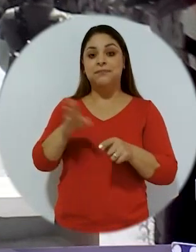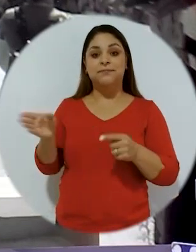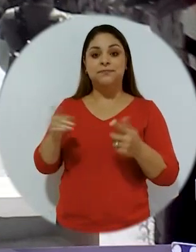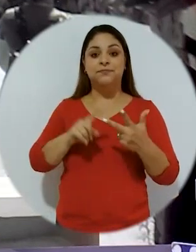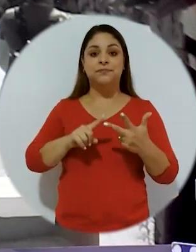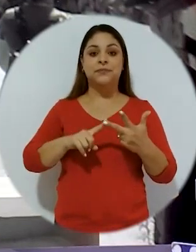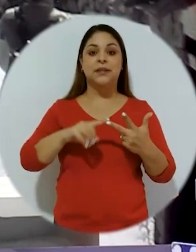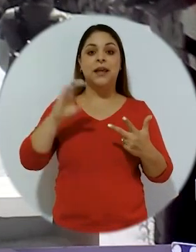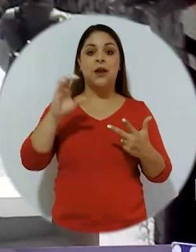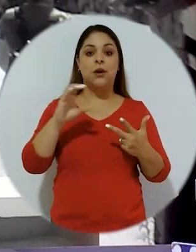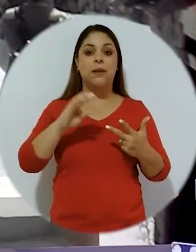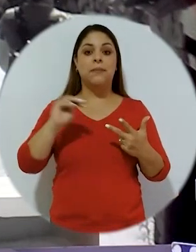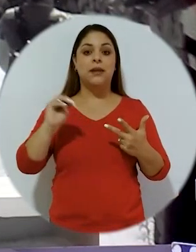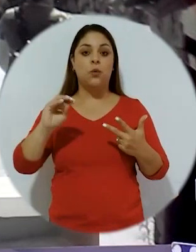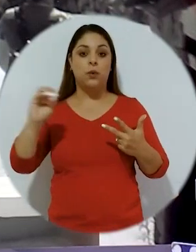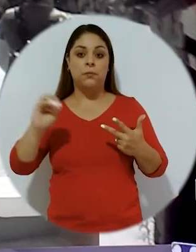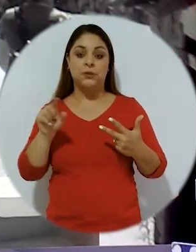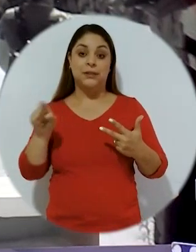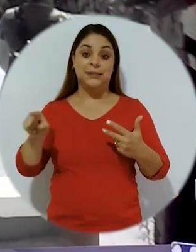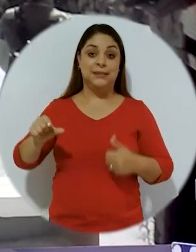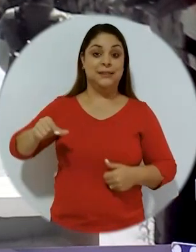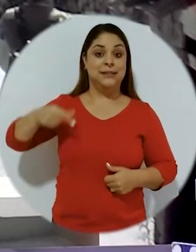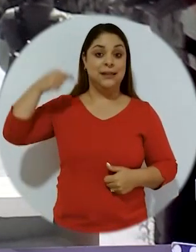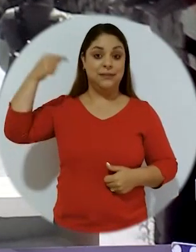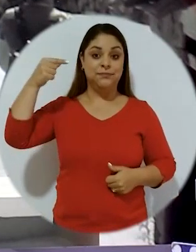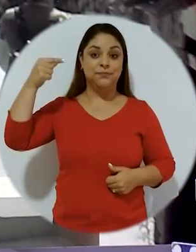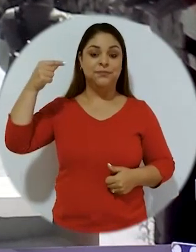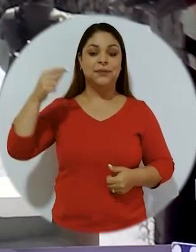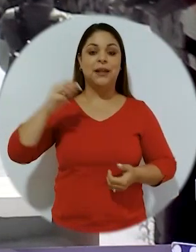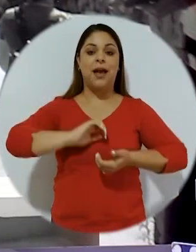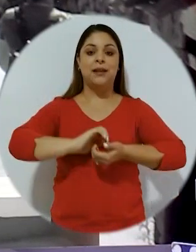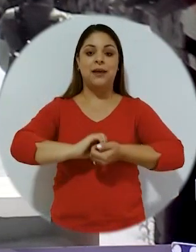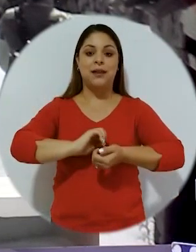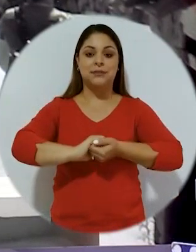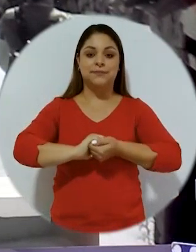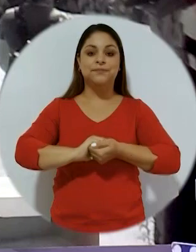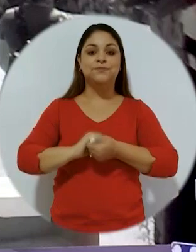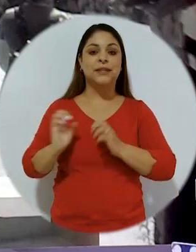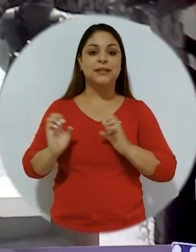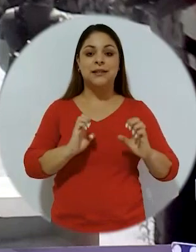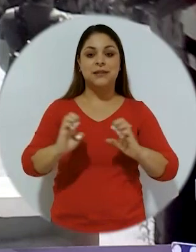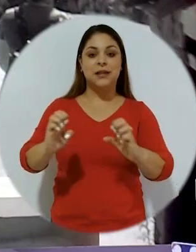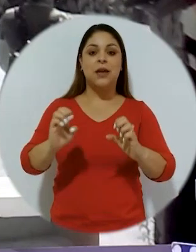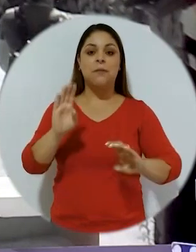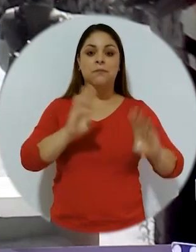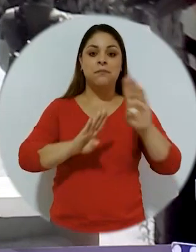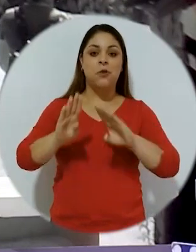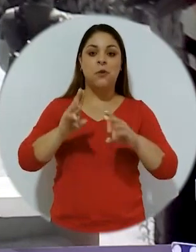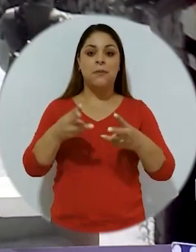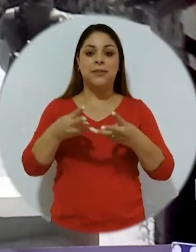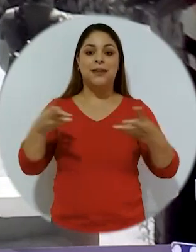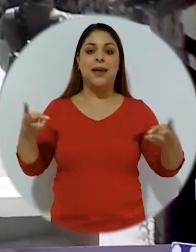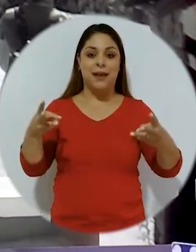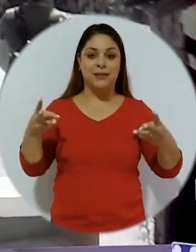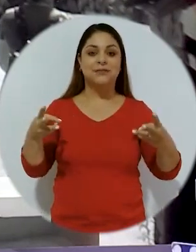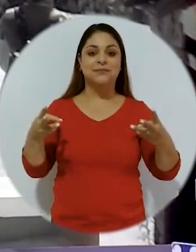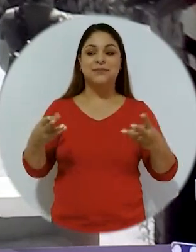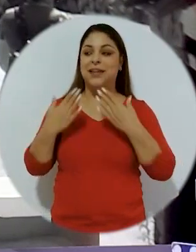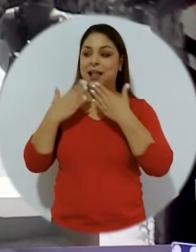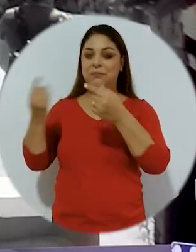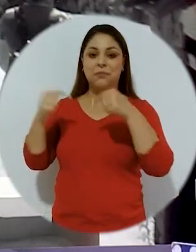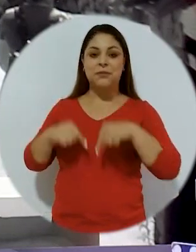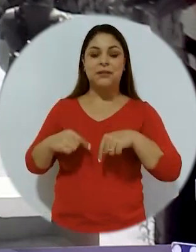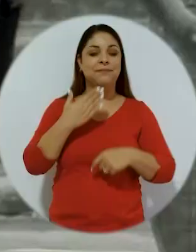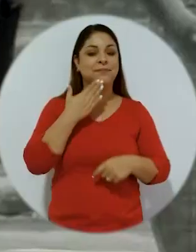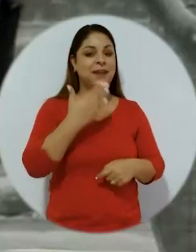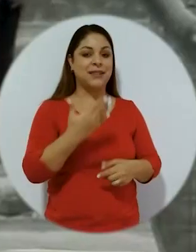nos acompaña Carola Medina Oriamuno, quien es gerente de Alianzas Estratégicas Biomateriales del CINDE. Muchísimas gracias por